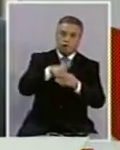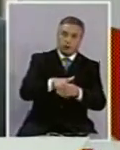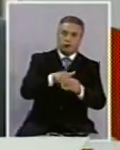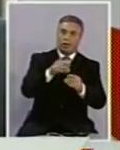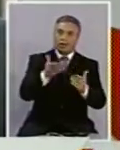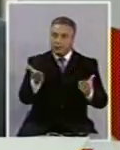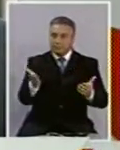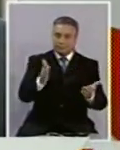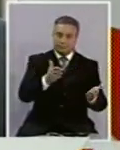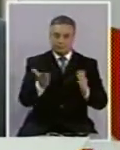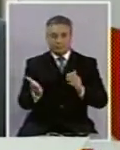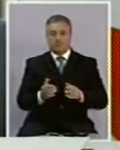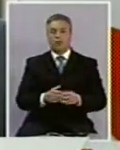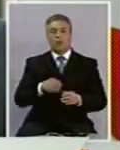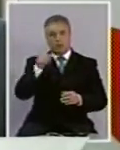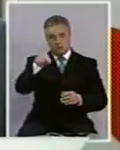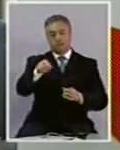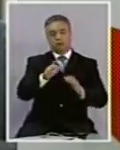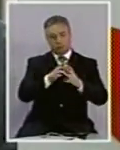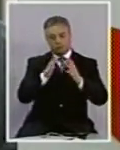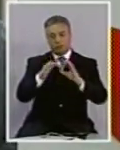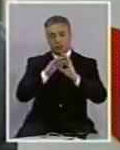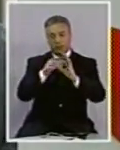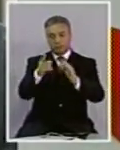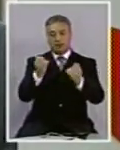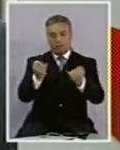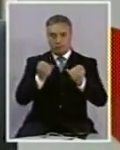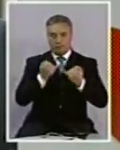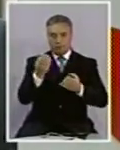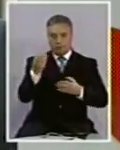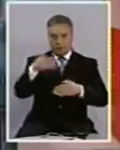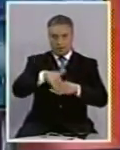Claro que sí, Roberto. Muchas gracias por tu informe. Buenas tardes. Hasta luego.